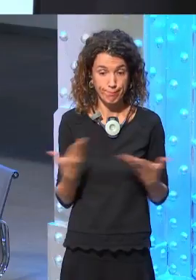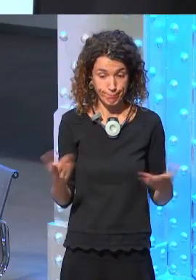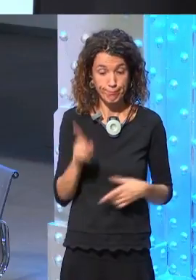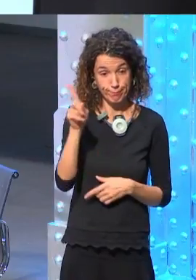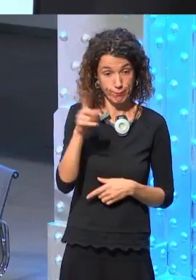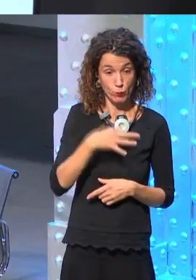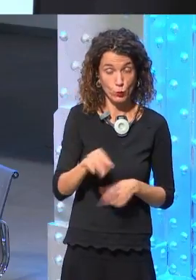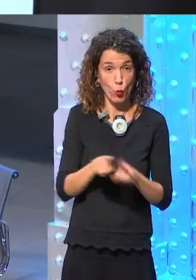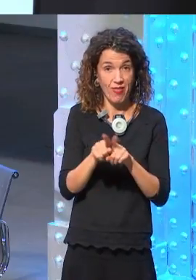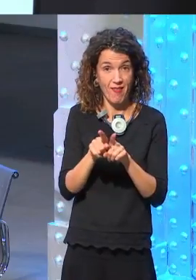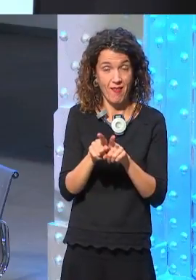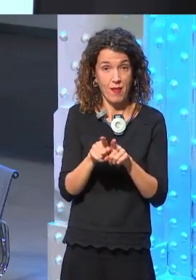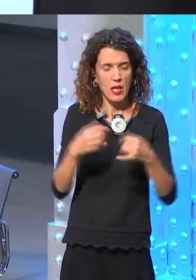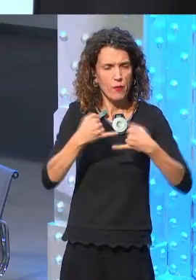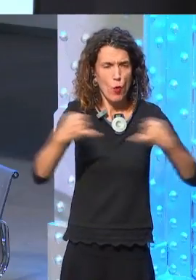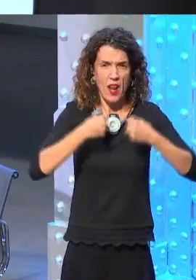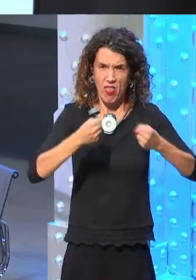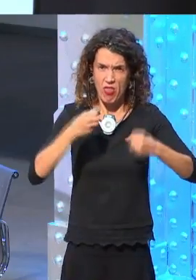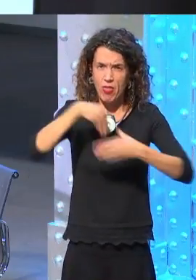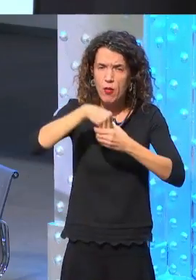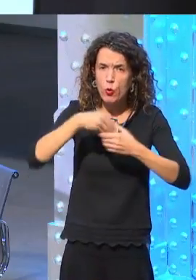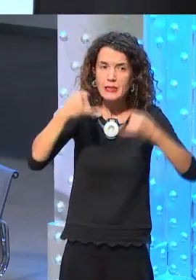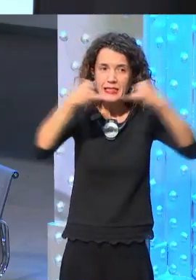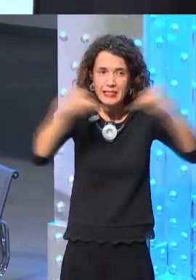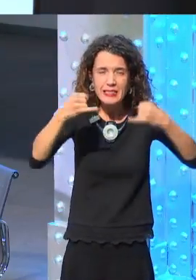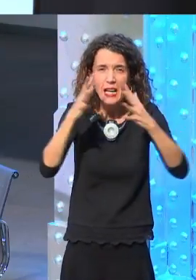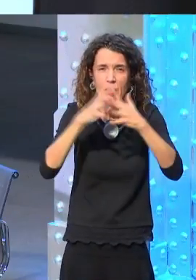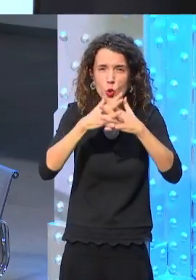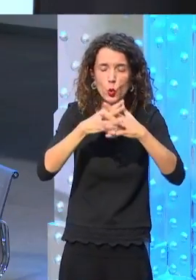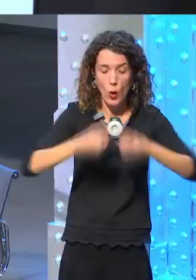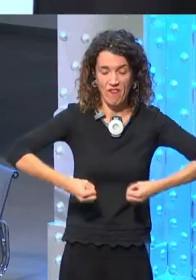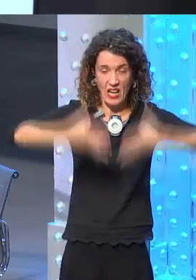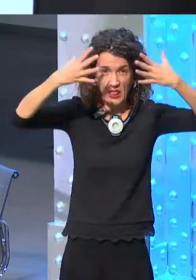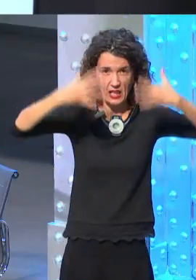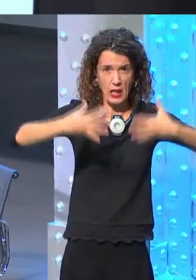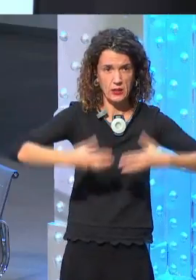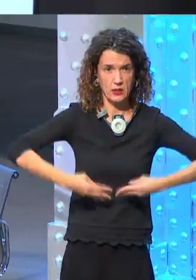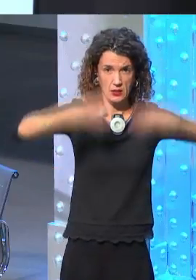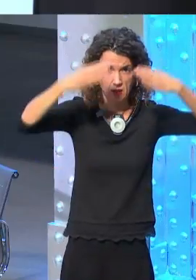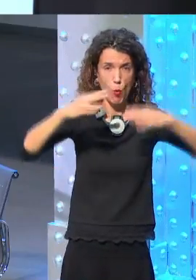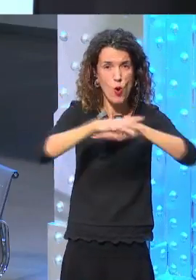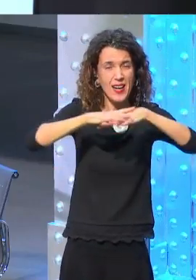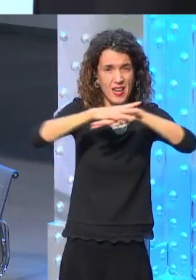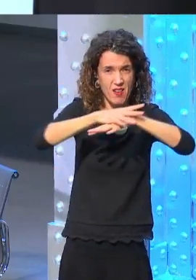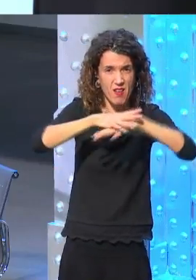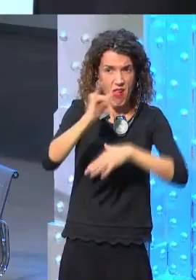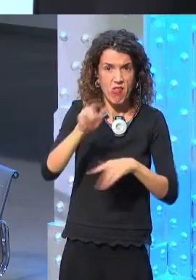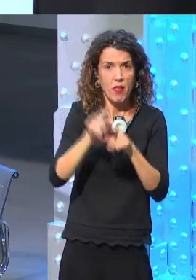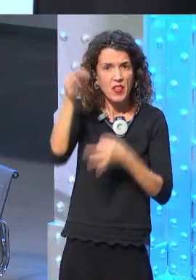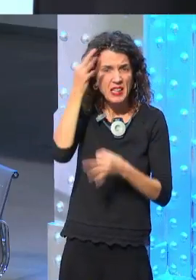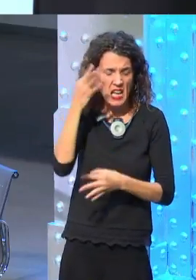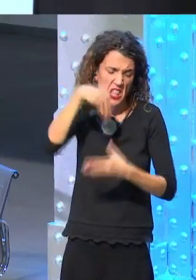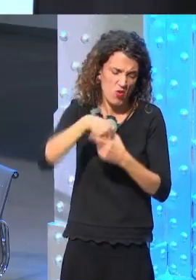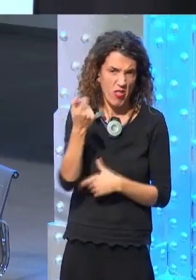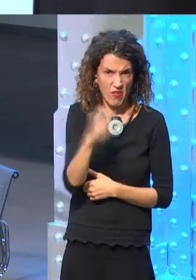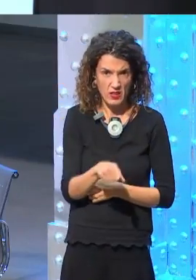Aquí tenemos fuerzas de tensión en esta estructura vertical en rejilla. No voy a entrar en los detalles de